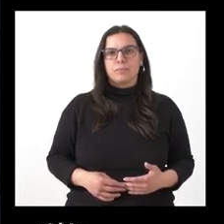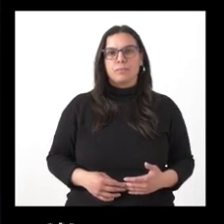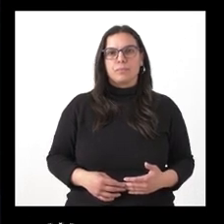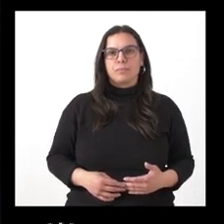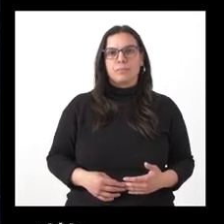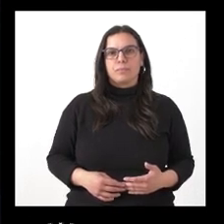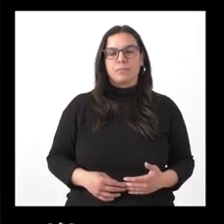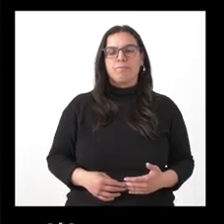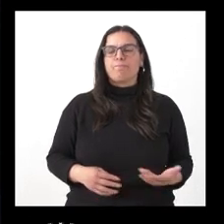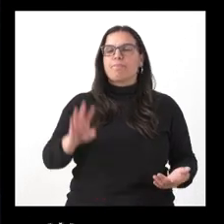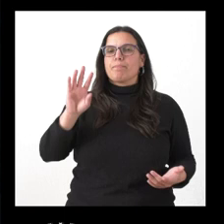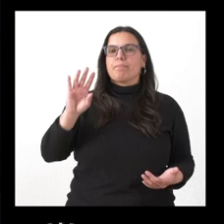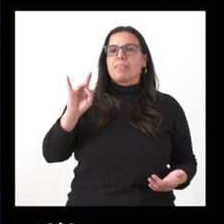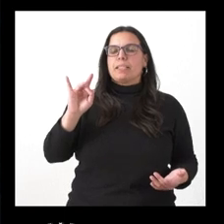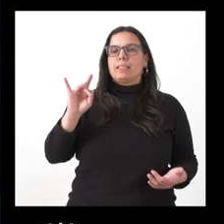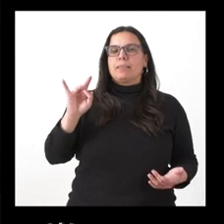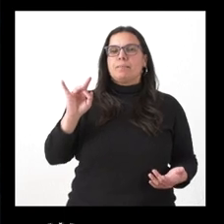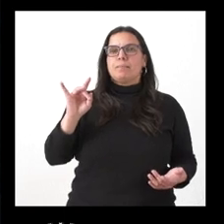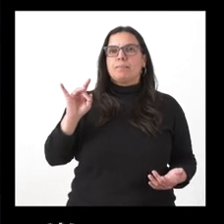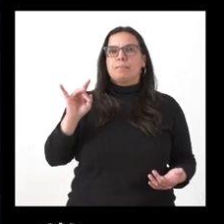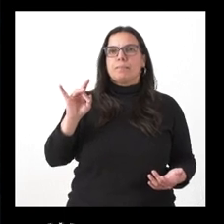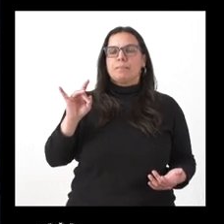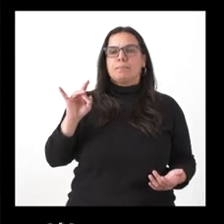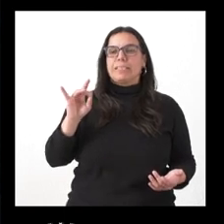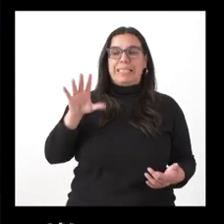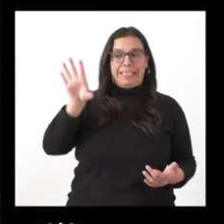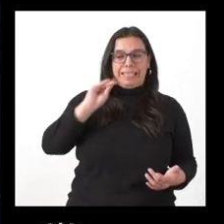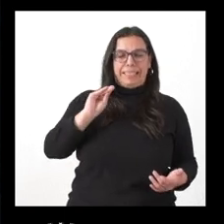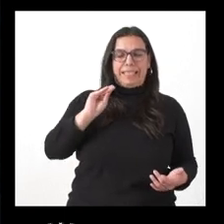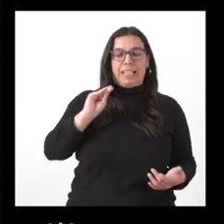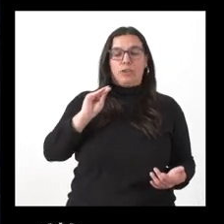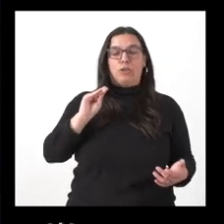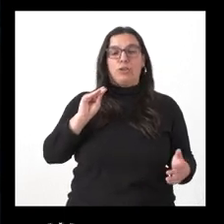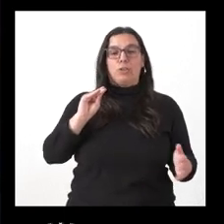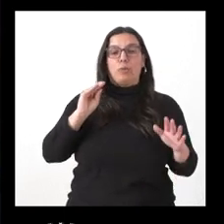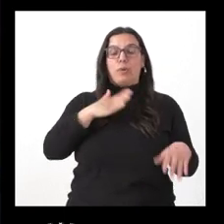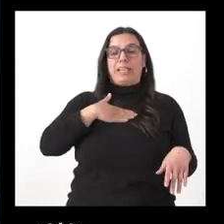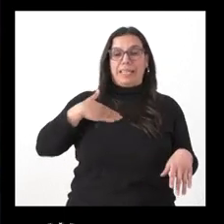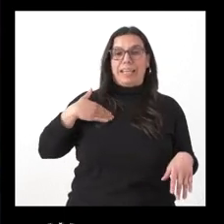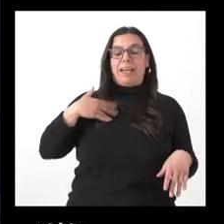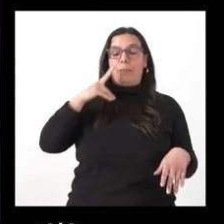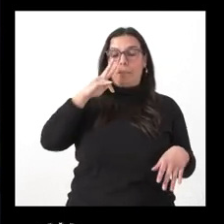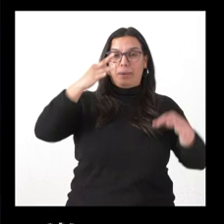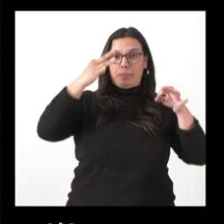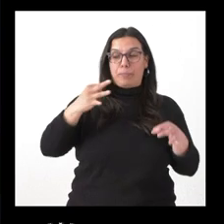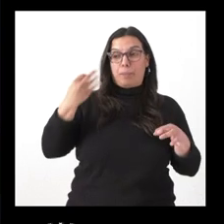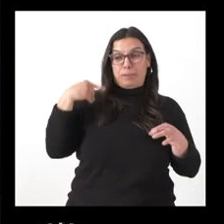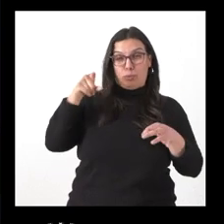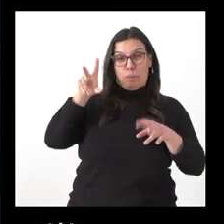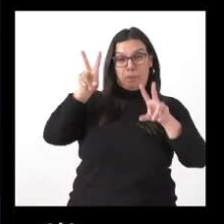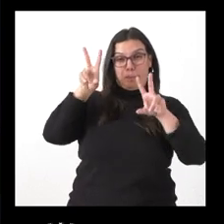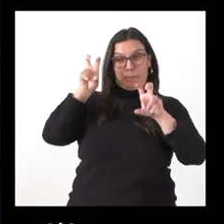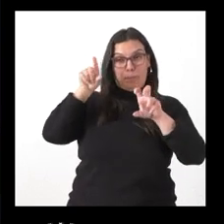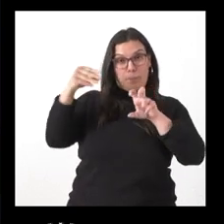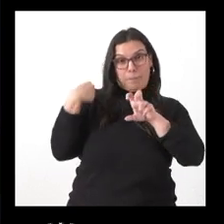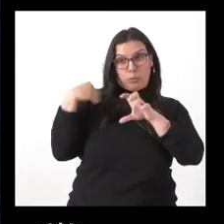sí sí sí sí sí sí no no les he entendido no es que estaba viendo si esa parte que usted señalaba figuraba